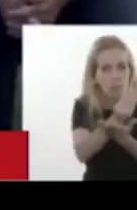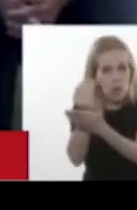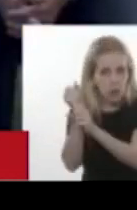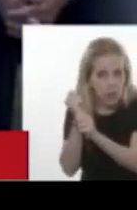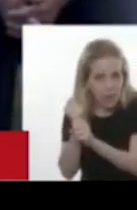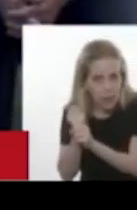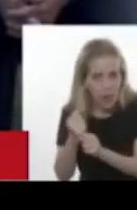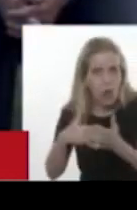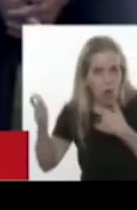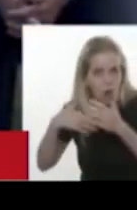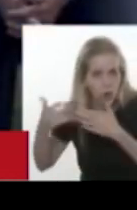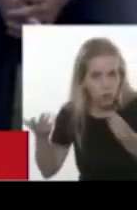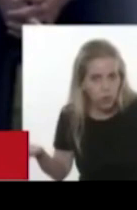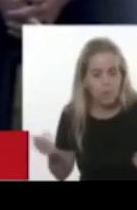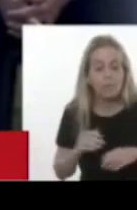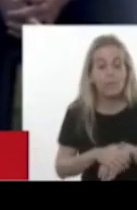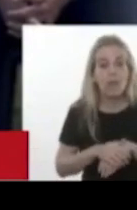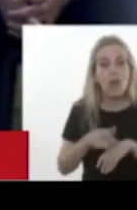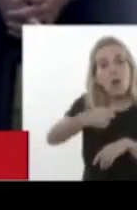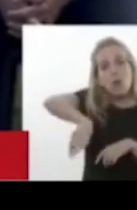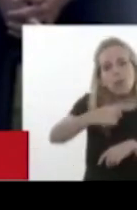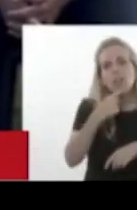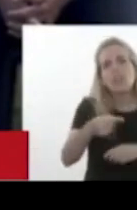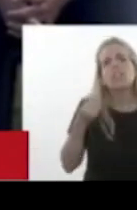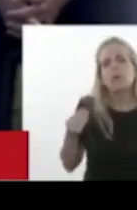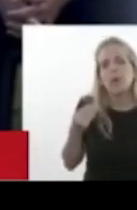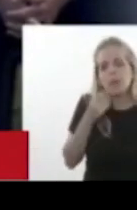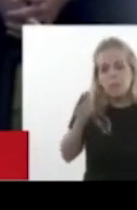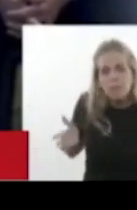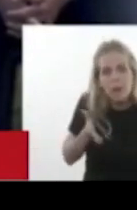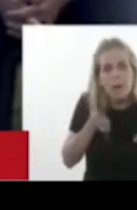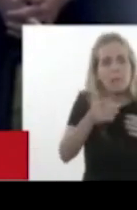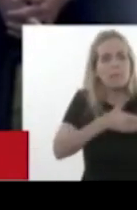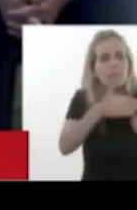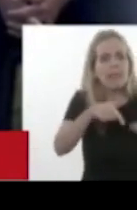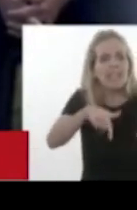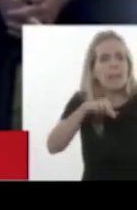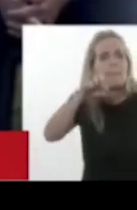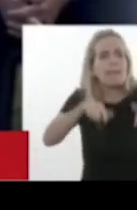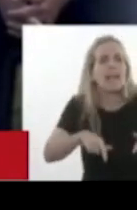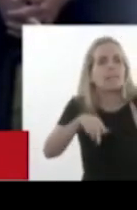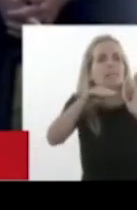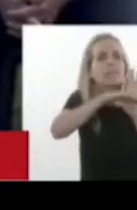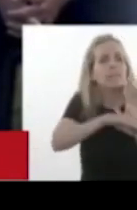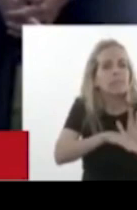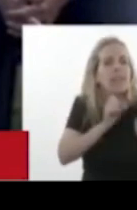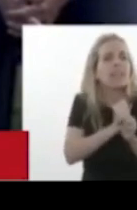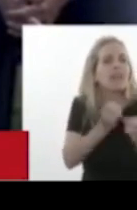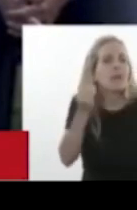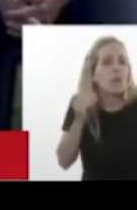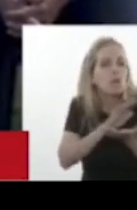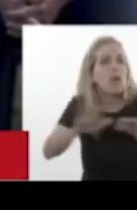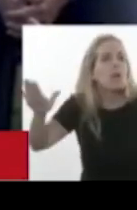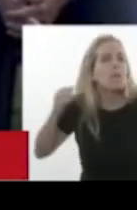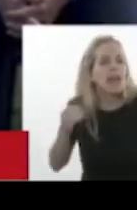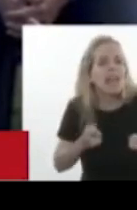Y cuando nosotros decimos que ponemos en marcha este plan para llevarle a los chicos y chicas